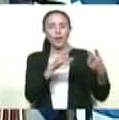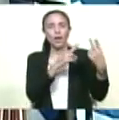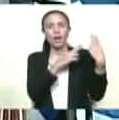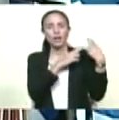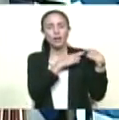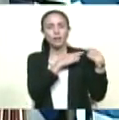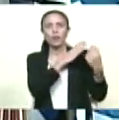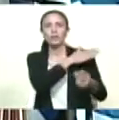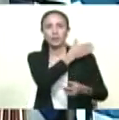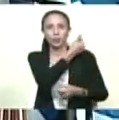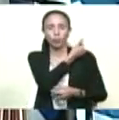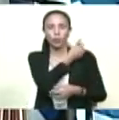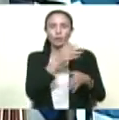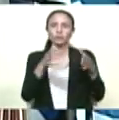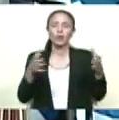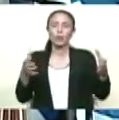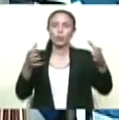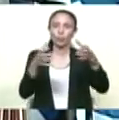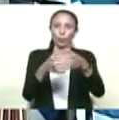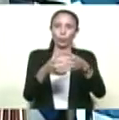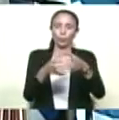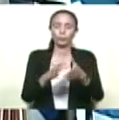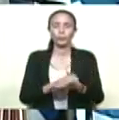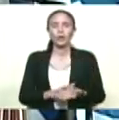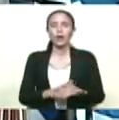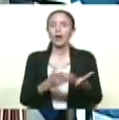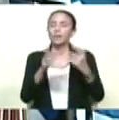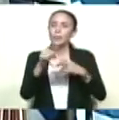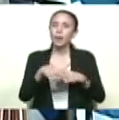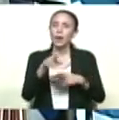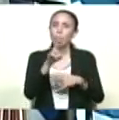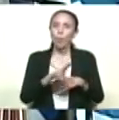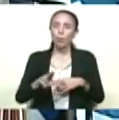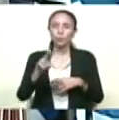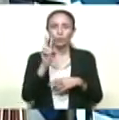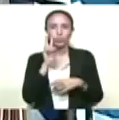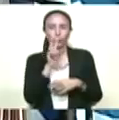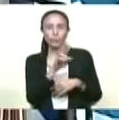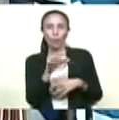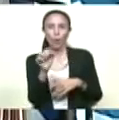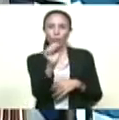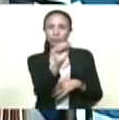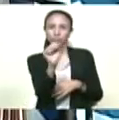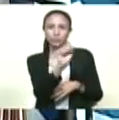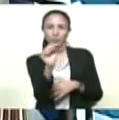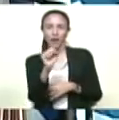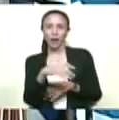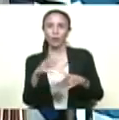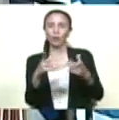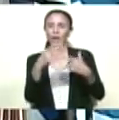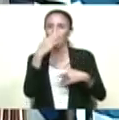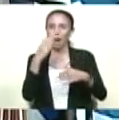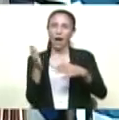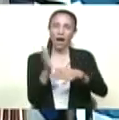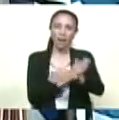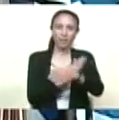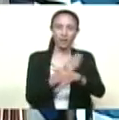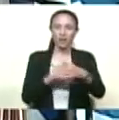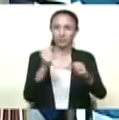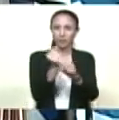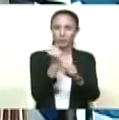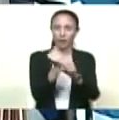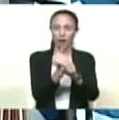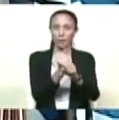occidente desmantelamiento y uso de seriales de vehículos de s incorporados en la división cárabo de pérez a monagas